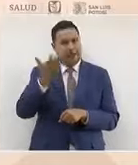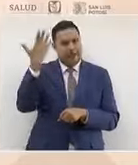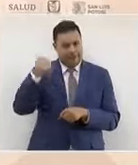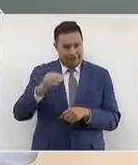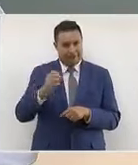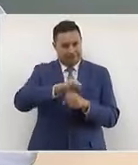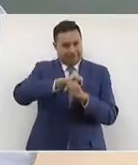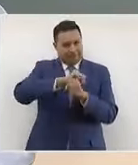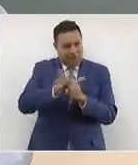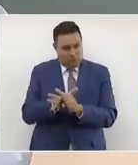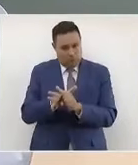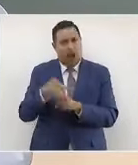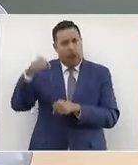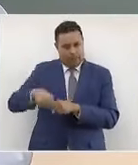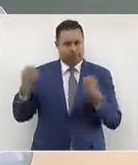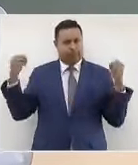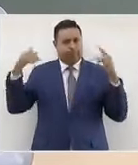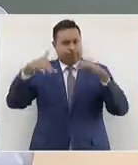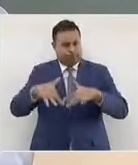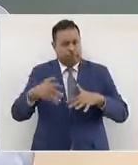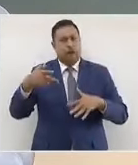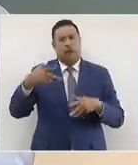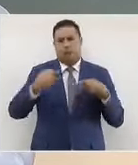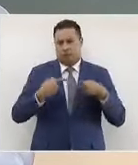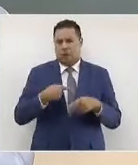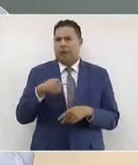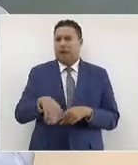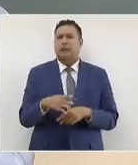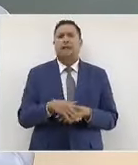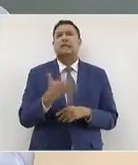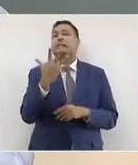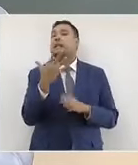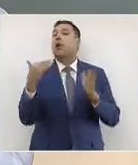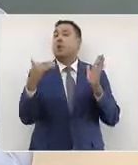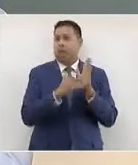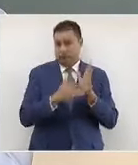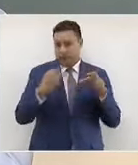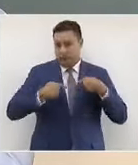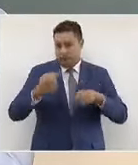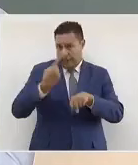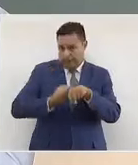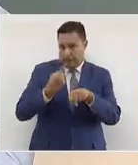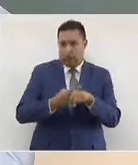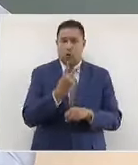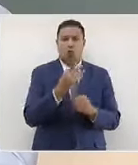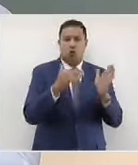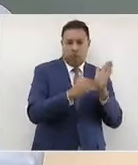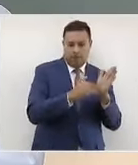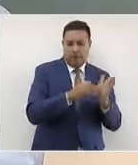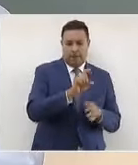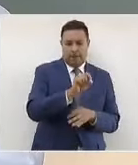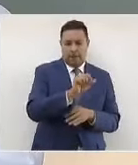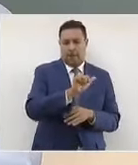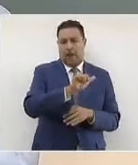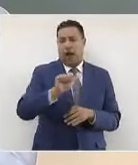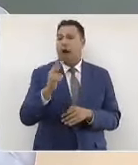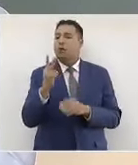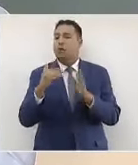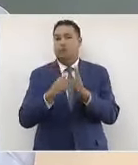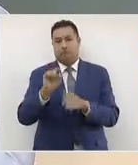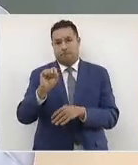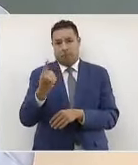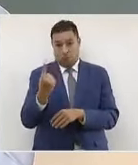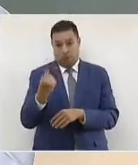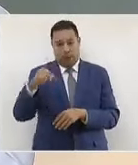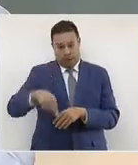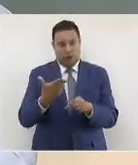la pandemia COVID-19, en el cual se atendió a más de 5,000 pacientes entre el 2020 y 2021, razón por la